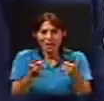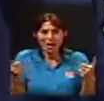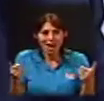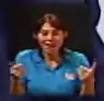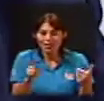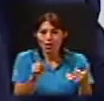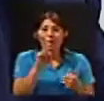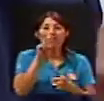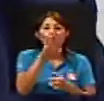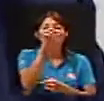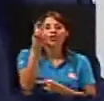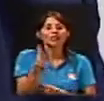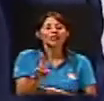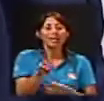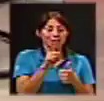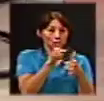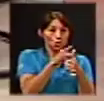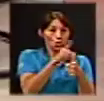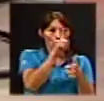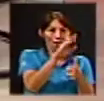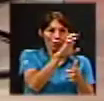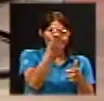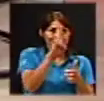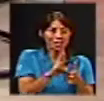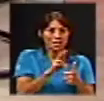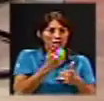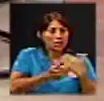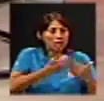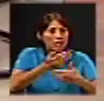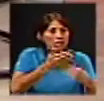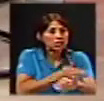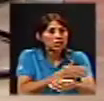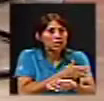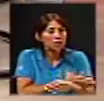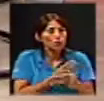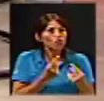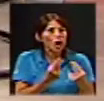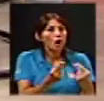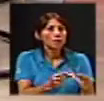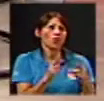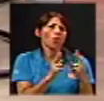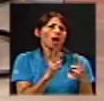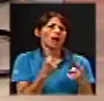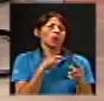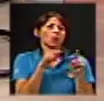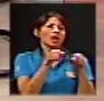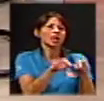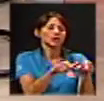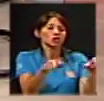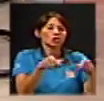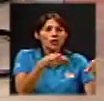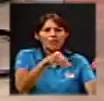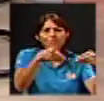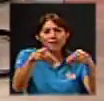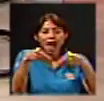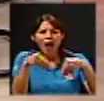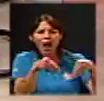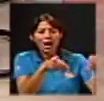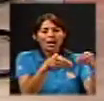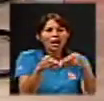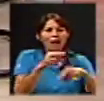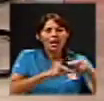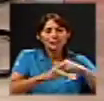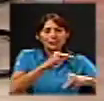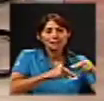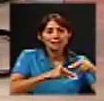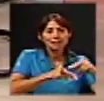Ricas, una que está creciendo rápido, que es ojalá estar uno en el lado moderno de la economía, zonas francas, empresas que exportan directamente a Estados Unidos, y la parte